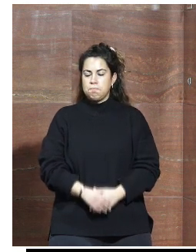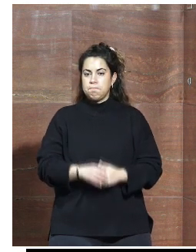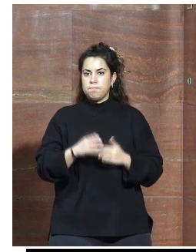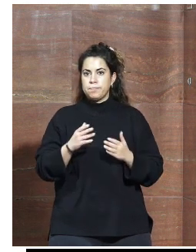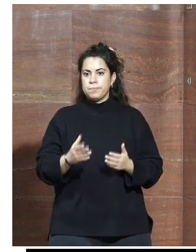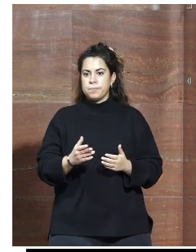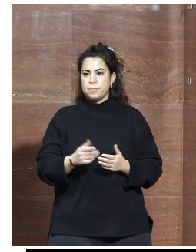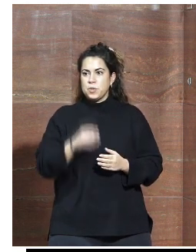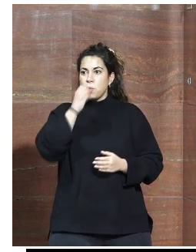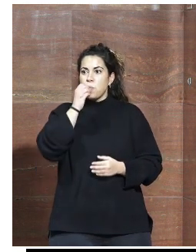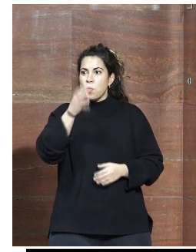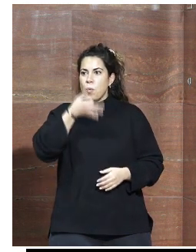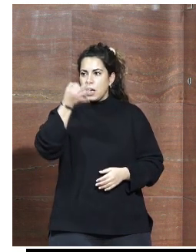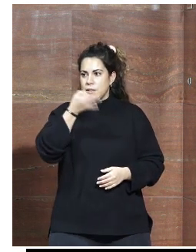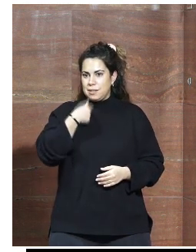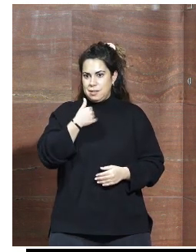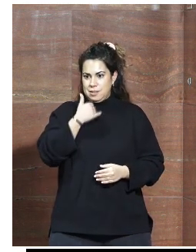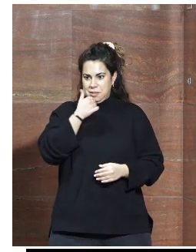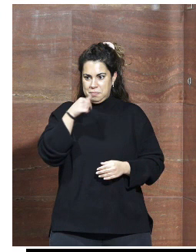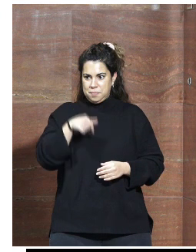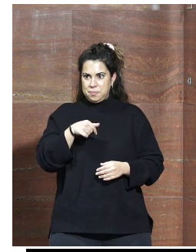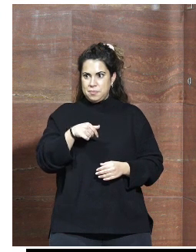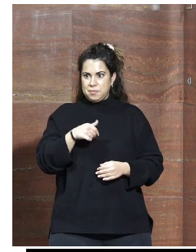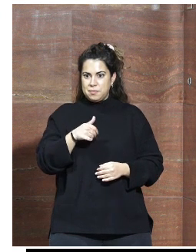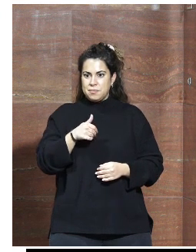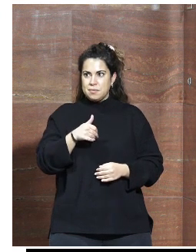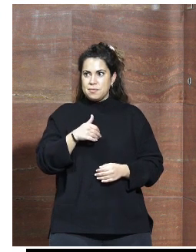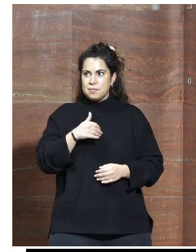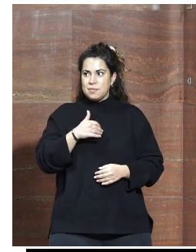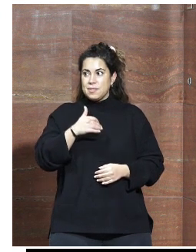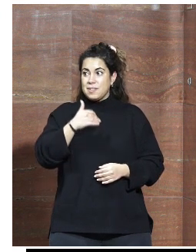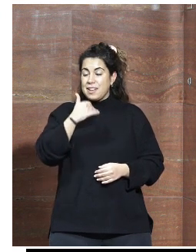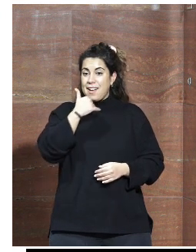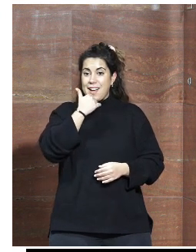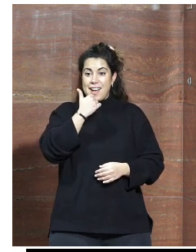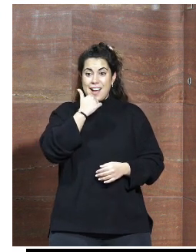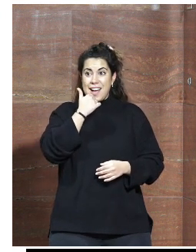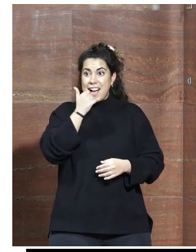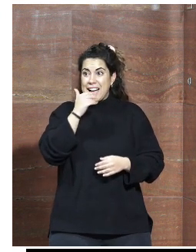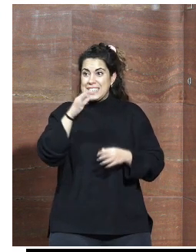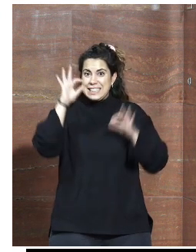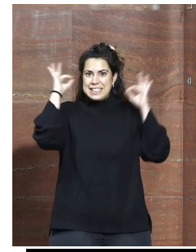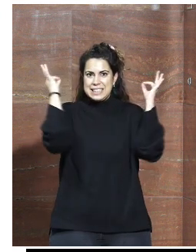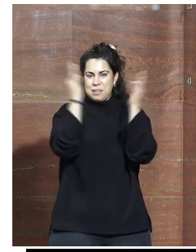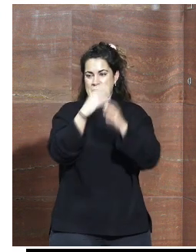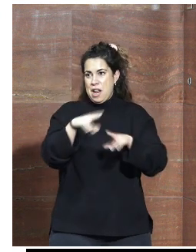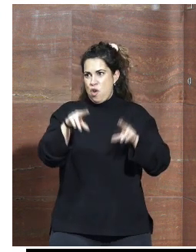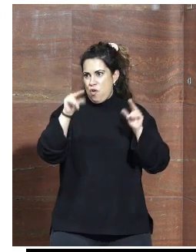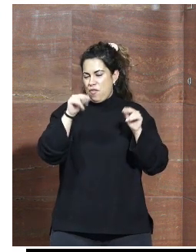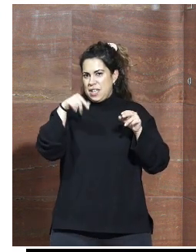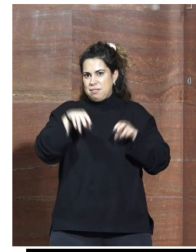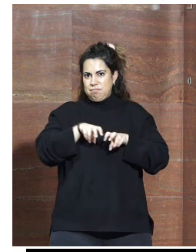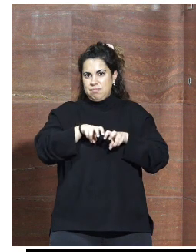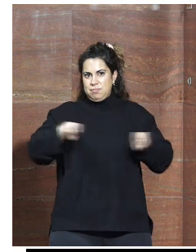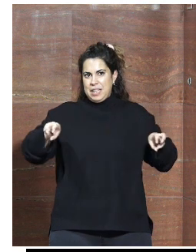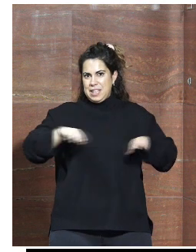Pues buenas tardes. Hemos llegado ya a casi el final del seminario. Esta es la última de